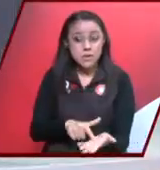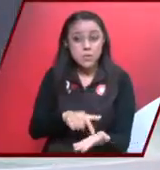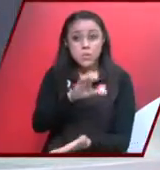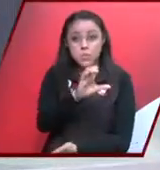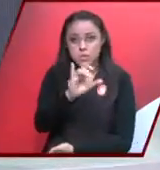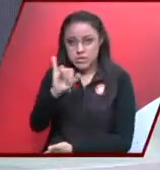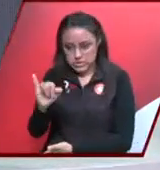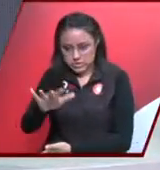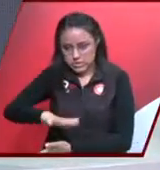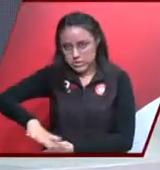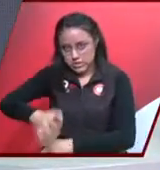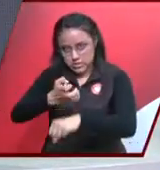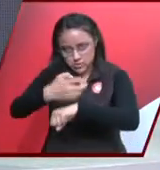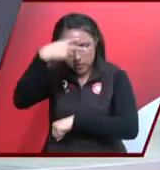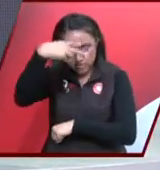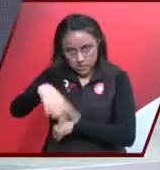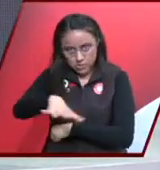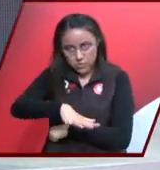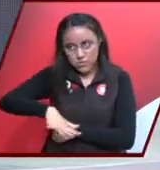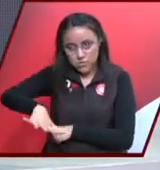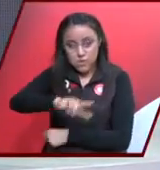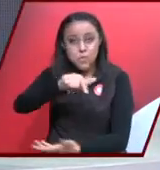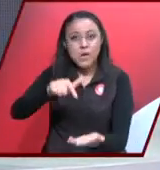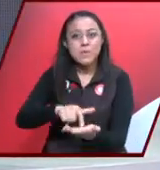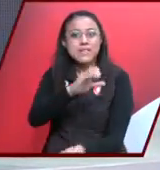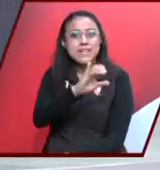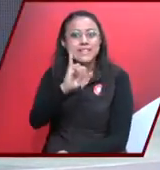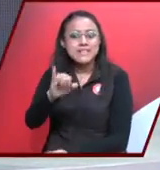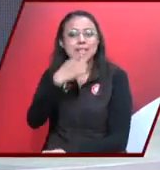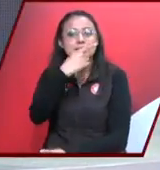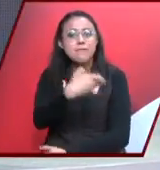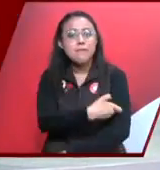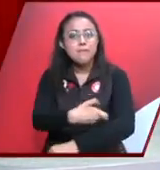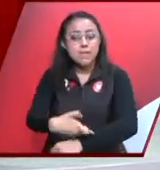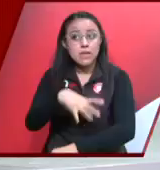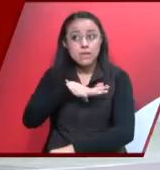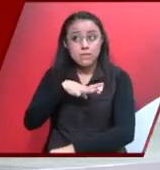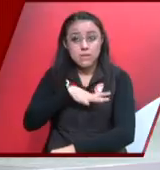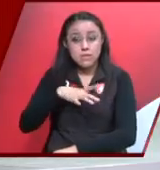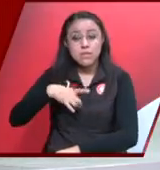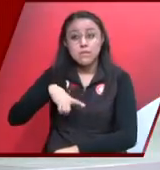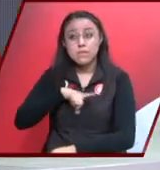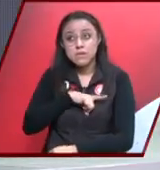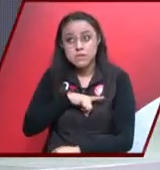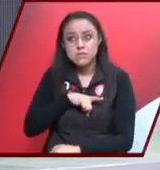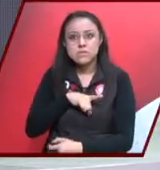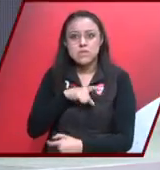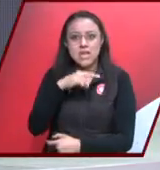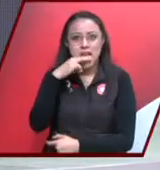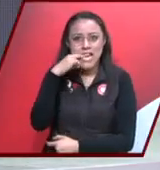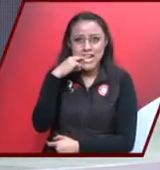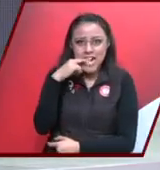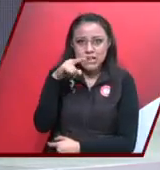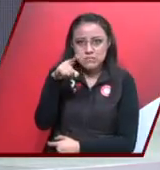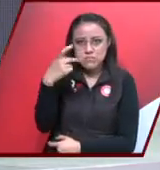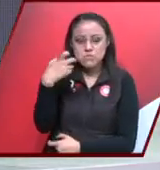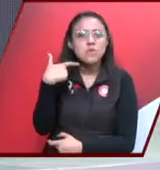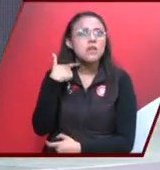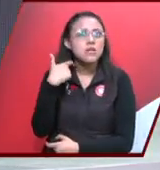Cuautitlán Izcalli, A Quien Corresponde, Estado de México, allá en Cuauti, Hollywood. Nos dice que su familia tiene que lidiar con los celos de su